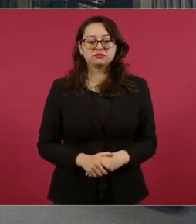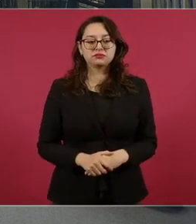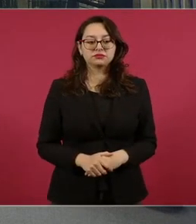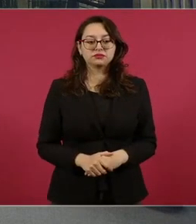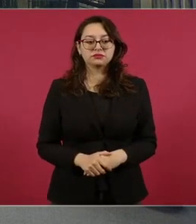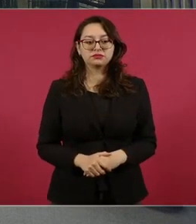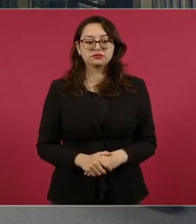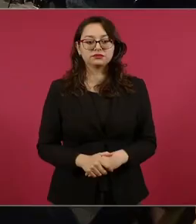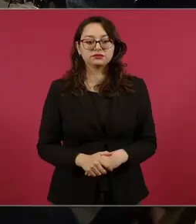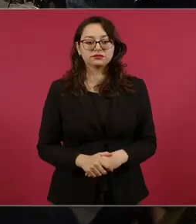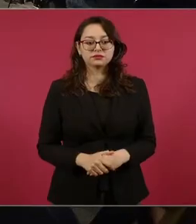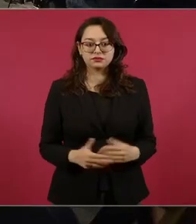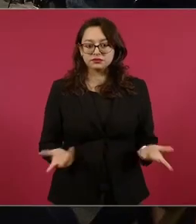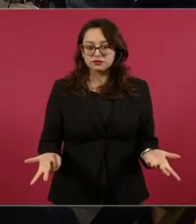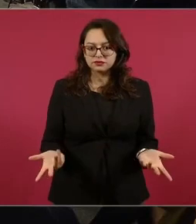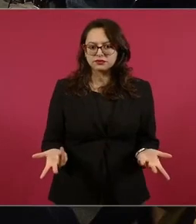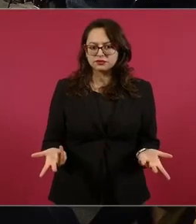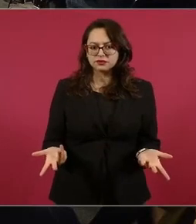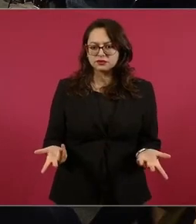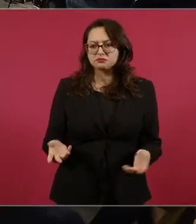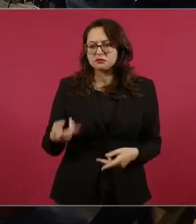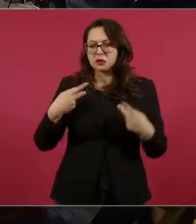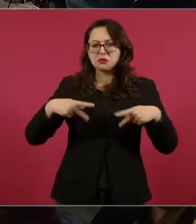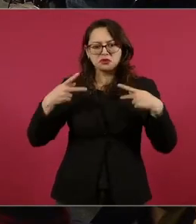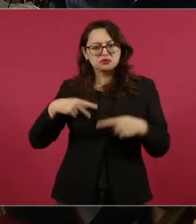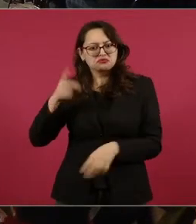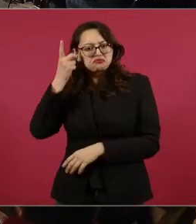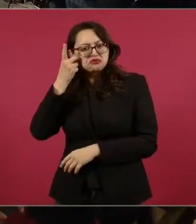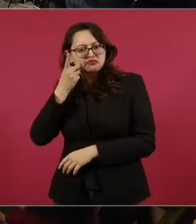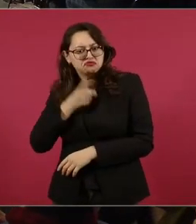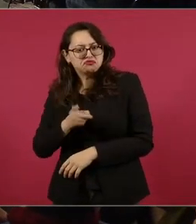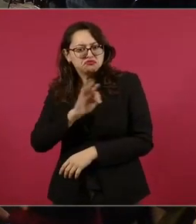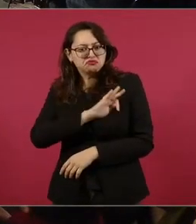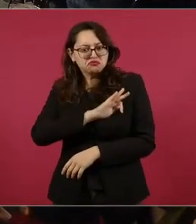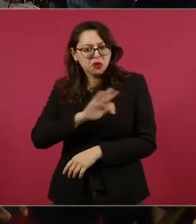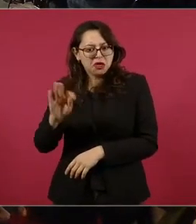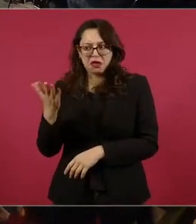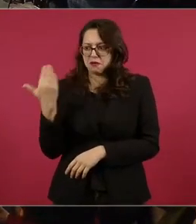no vieron lo que publicó el reforma que hasta se duerme la